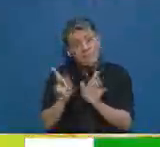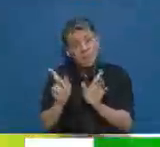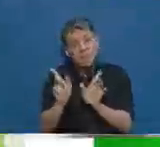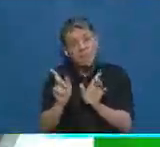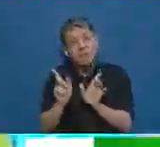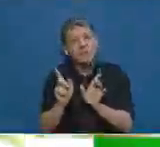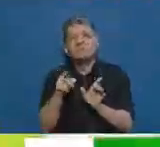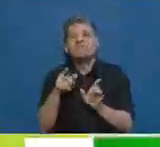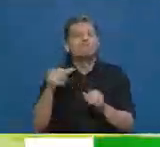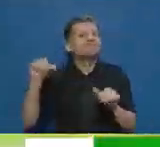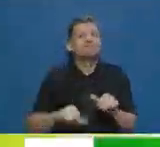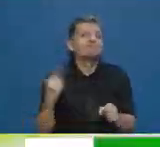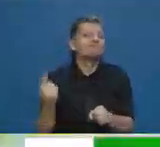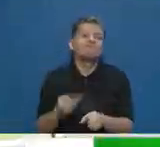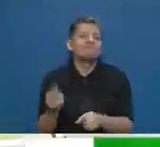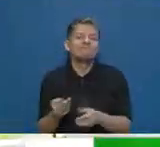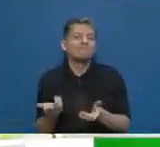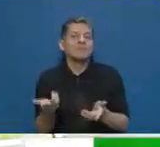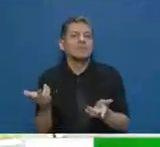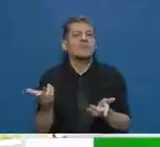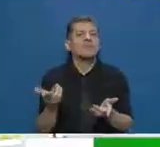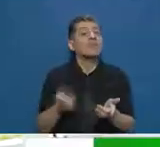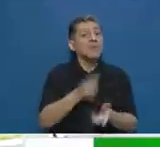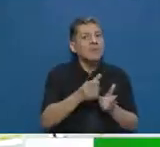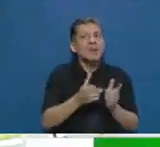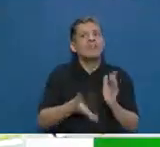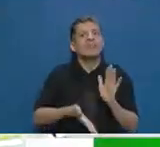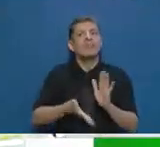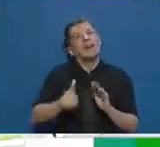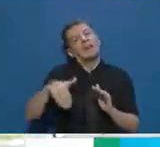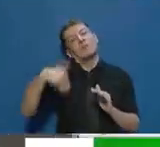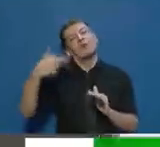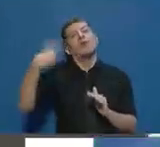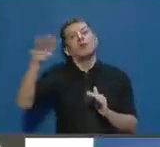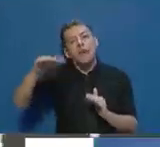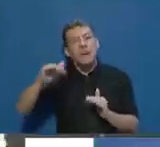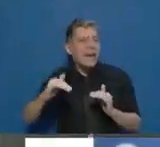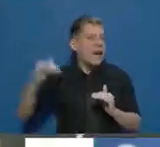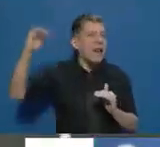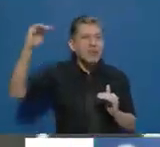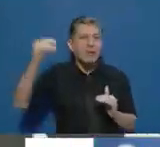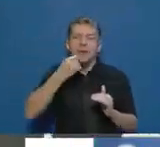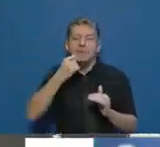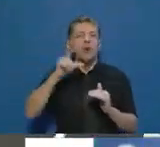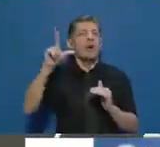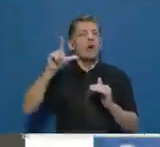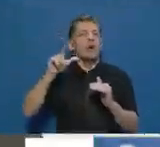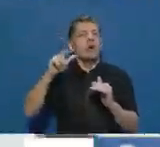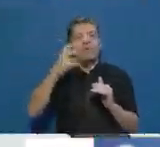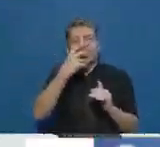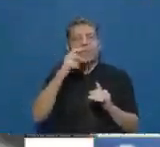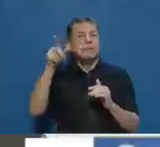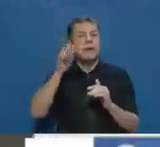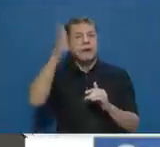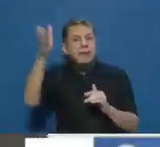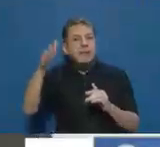la gente en altura, para los sandinistas, para los jugadores de fútbol que van a La Paz, sino que es para entrenar a los músculos respiratorios que habitualmente no se usan